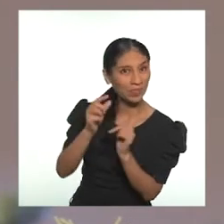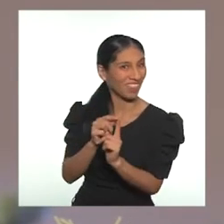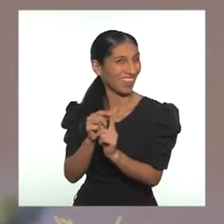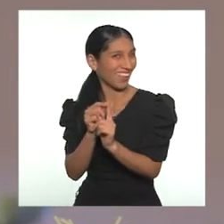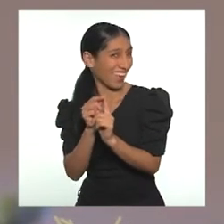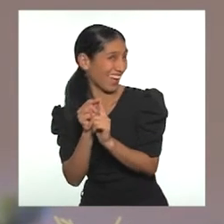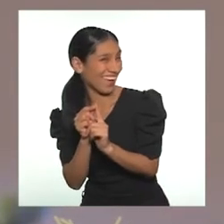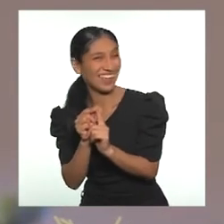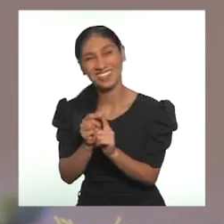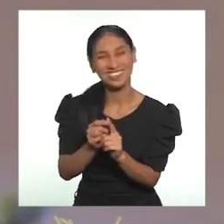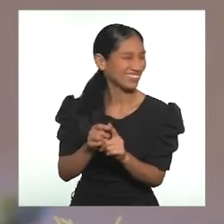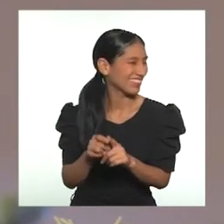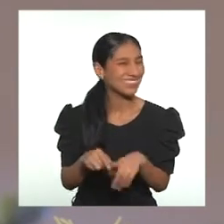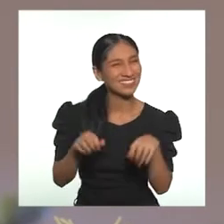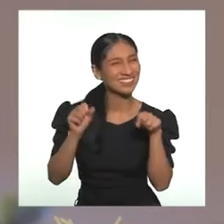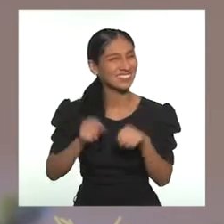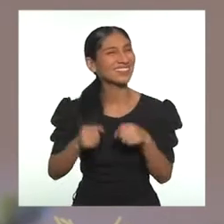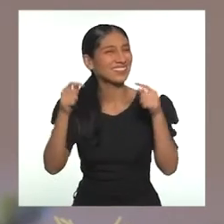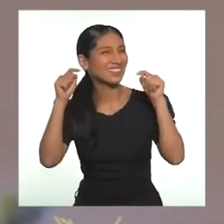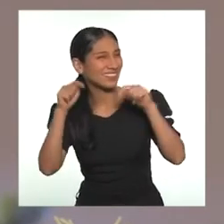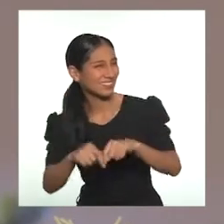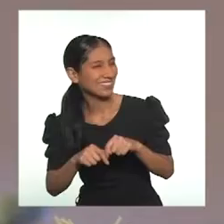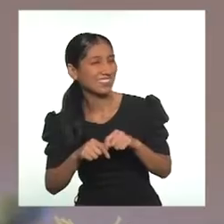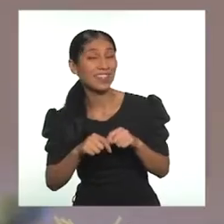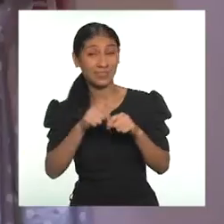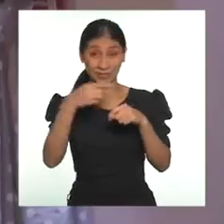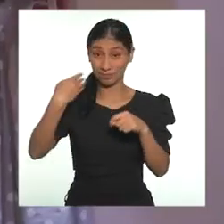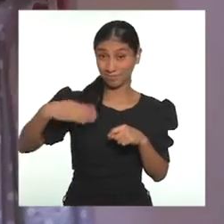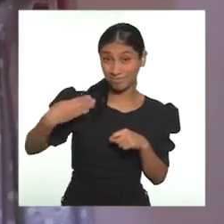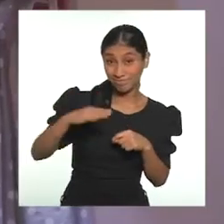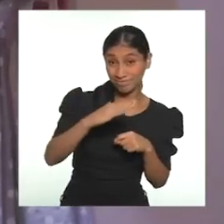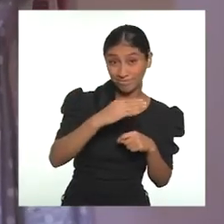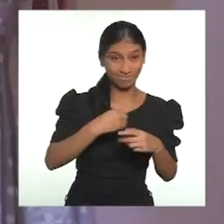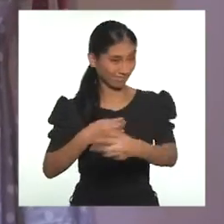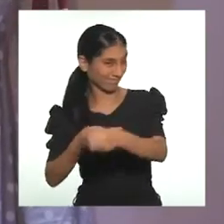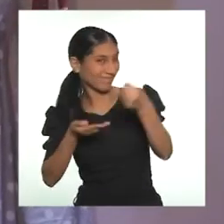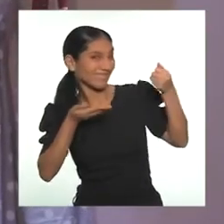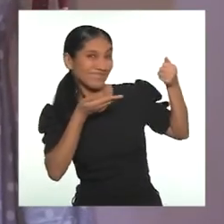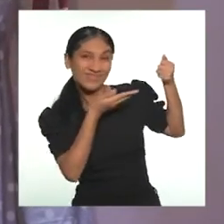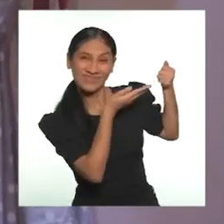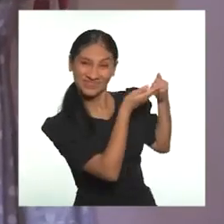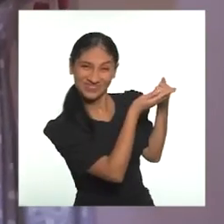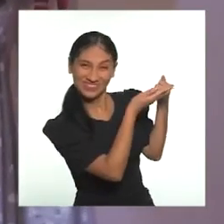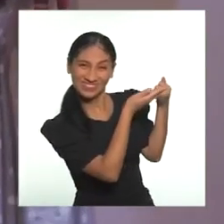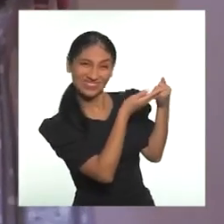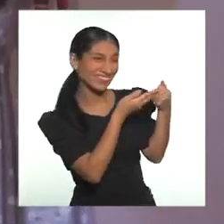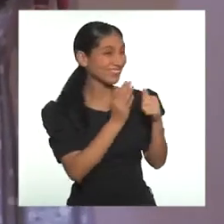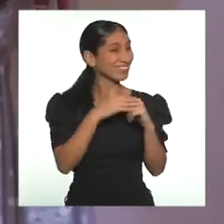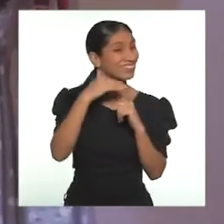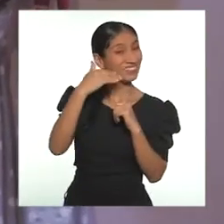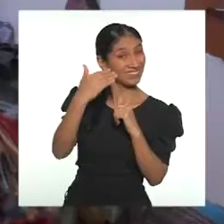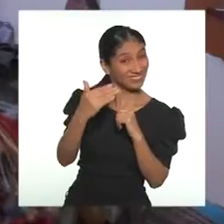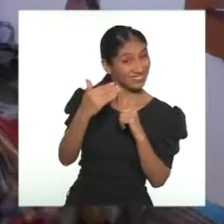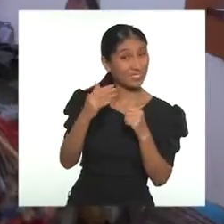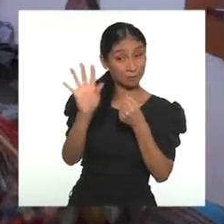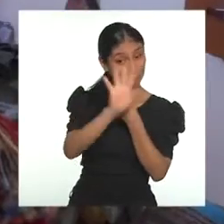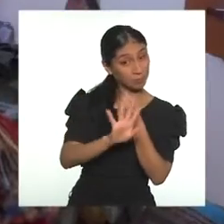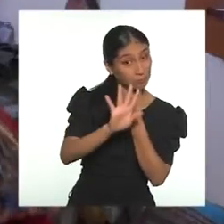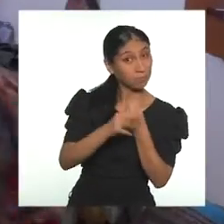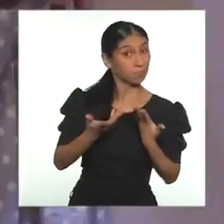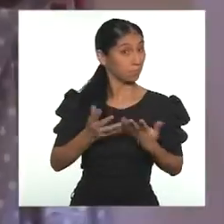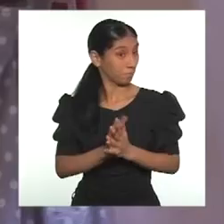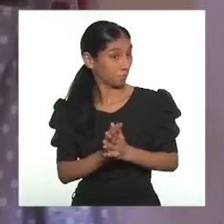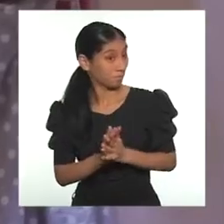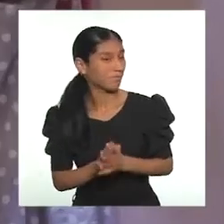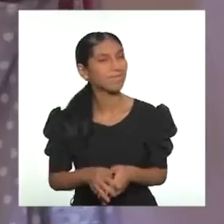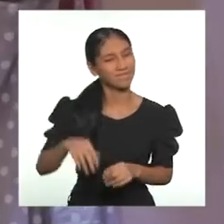¡Comida especial! Sí, Calcetín. Ahora a guardar este pescadito en la refrigeradora para que no